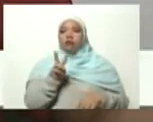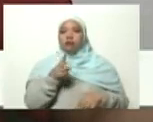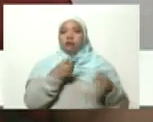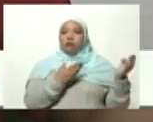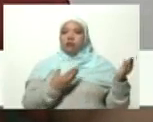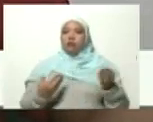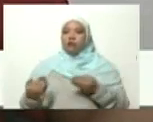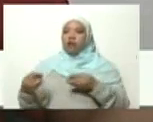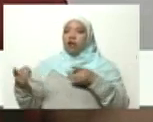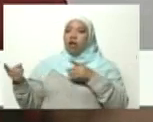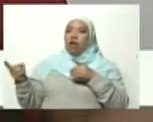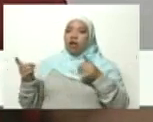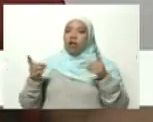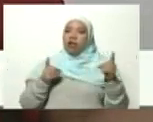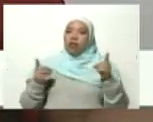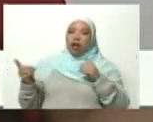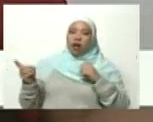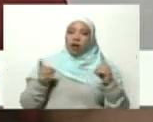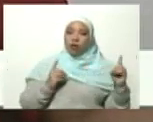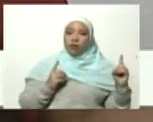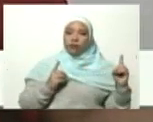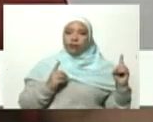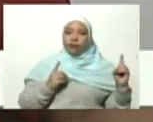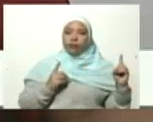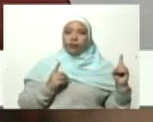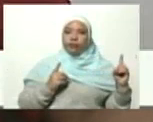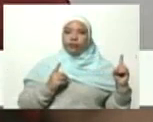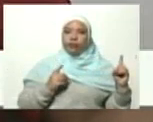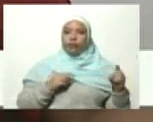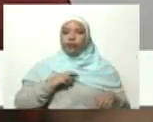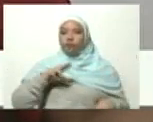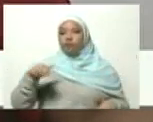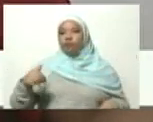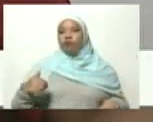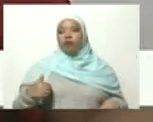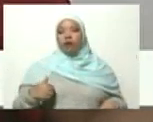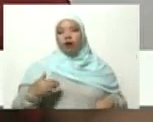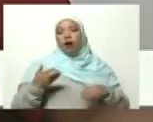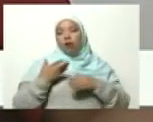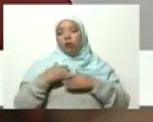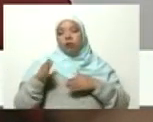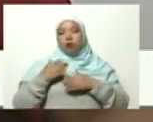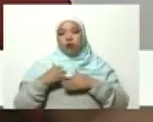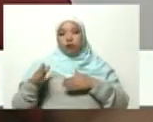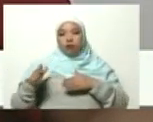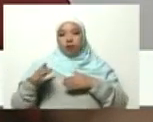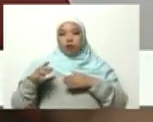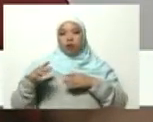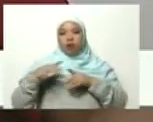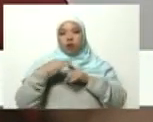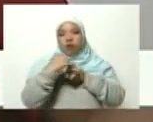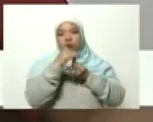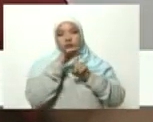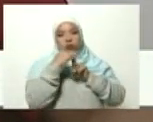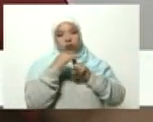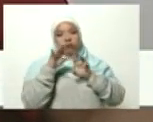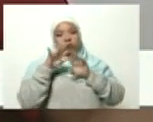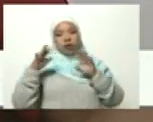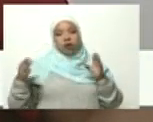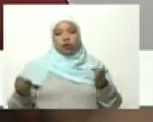Bienvenido al diálogo, las veces que sea necesario. No solo para estas cosas, tantas cosas que hablar en el mundo.